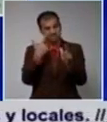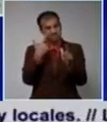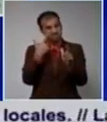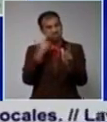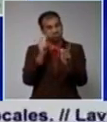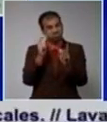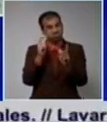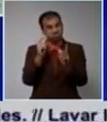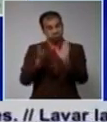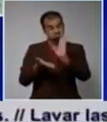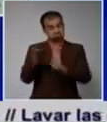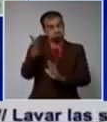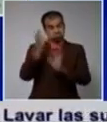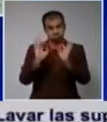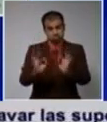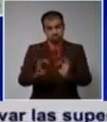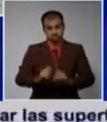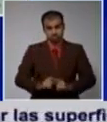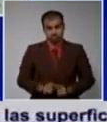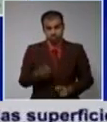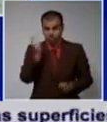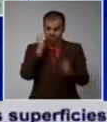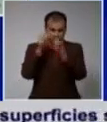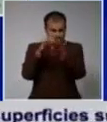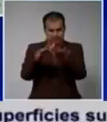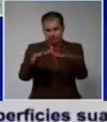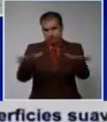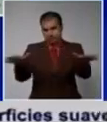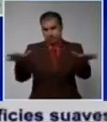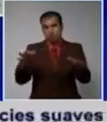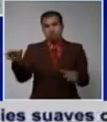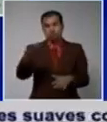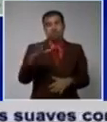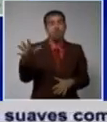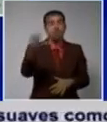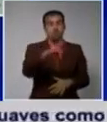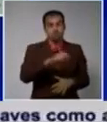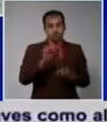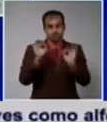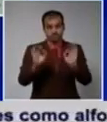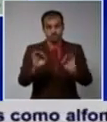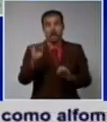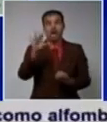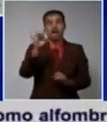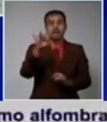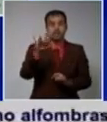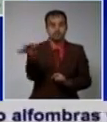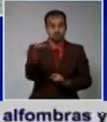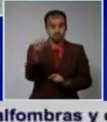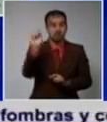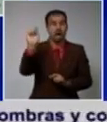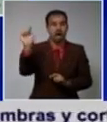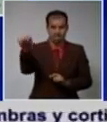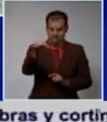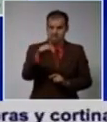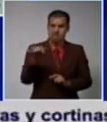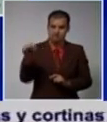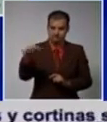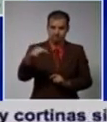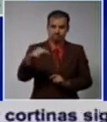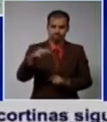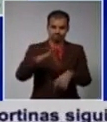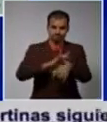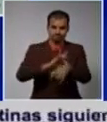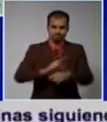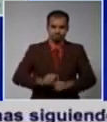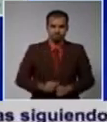una transmisión importante que además se extiende por sus 15 municipios. Ayer 10 de octubre con el